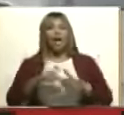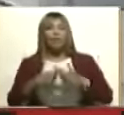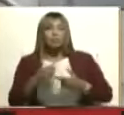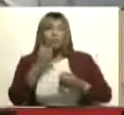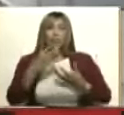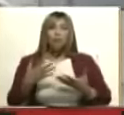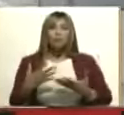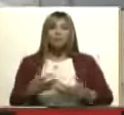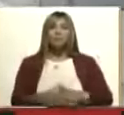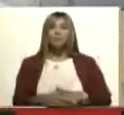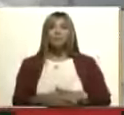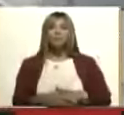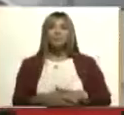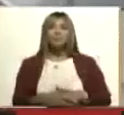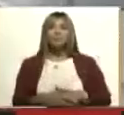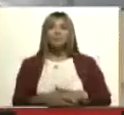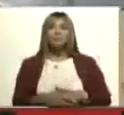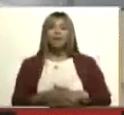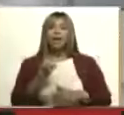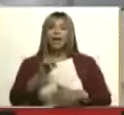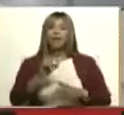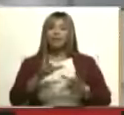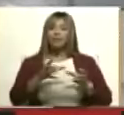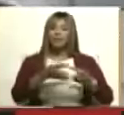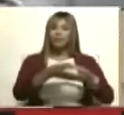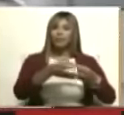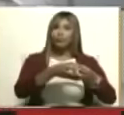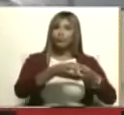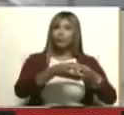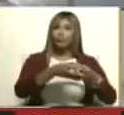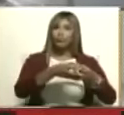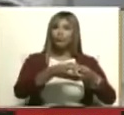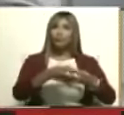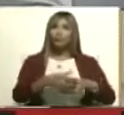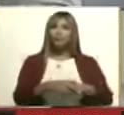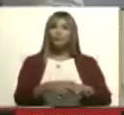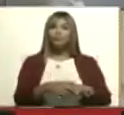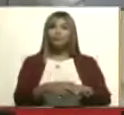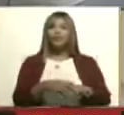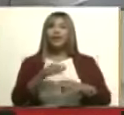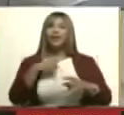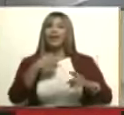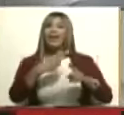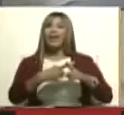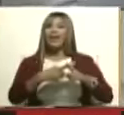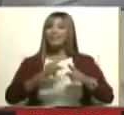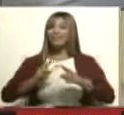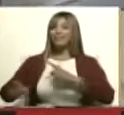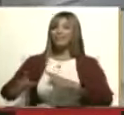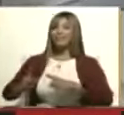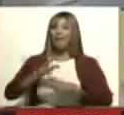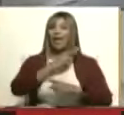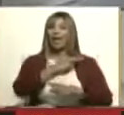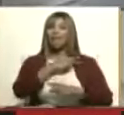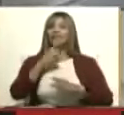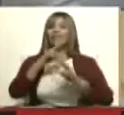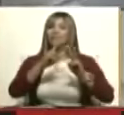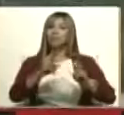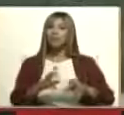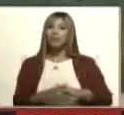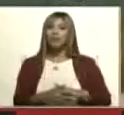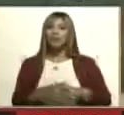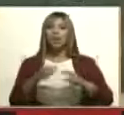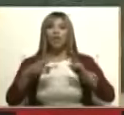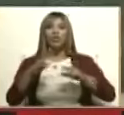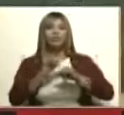bueno, obviamente ese entorno familiar de la ex-manager está siendo en este momento investigado. Fíjate, las